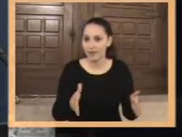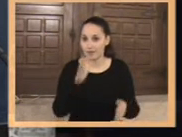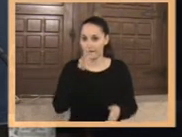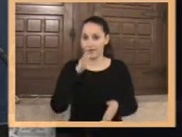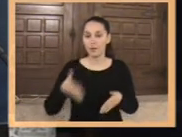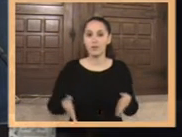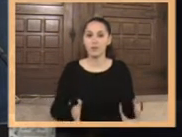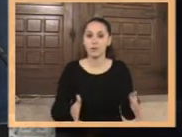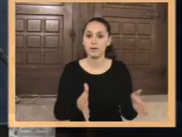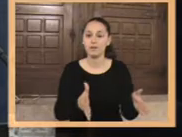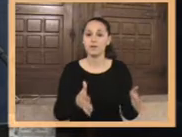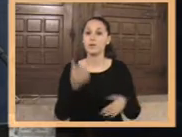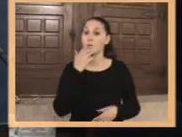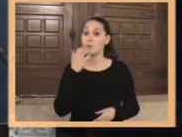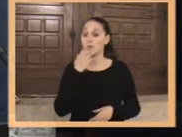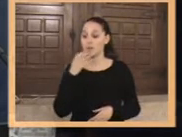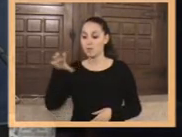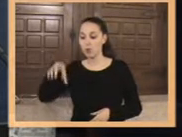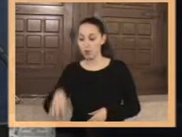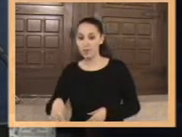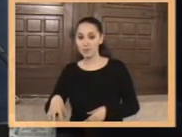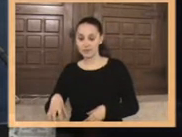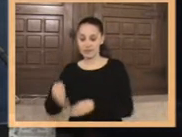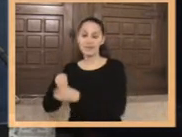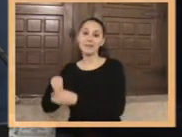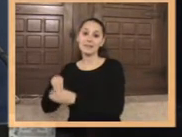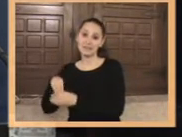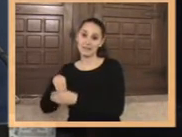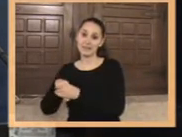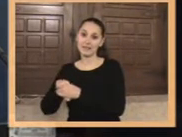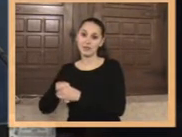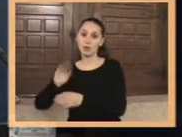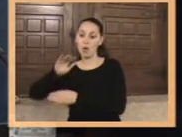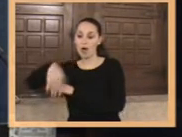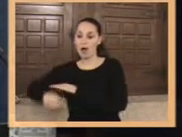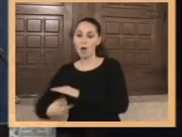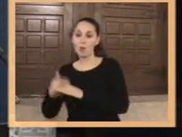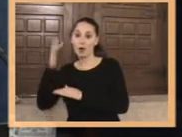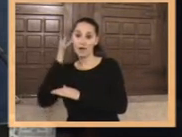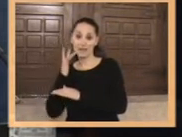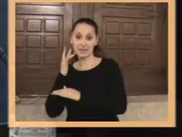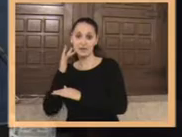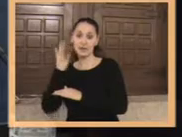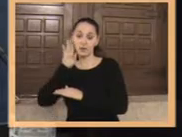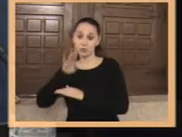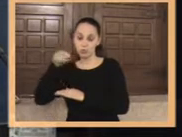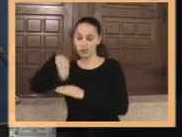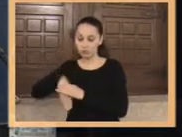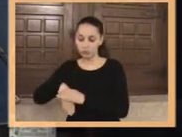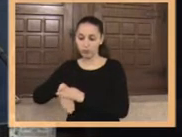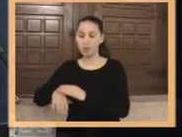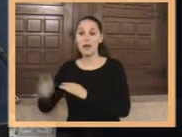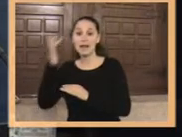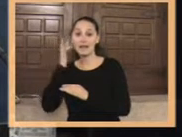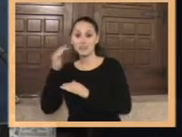evidentemente, que es no utilizar las depuradoras adscritas a ese colector. Por lo tanto, es verdad que esos vertidos se realizan en el término municipal